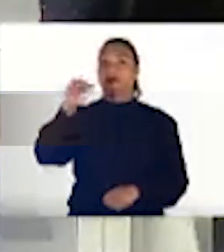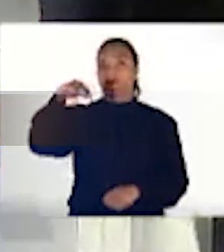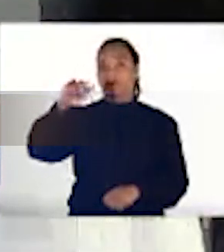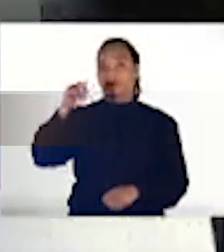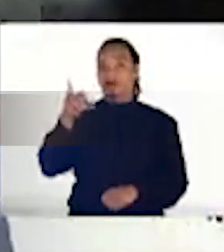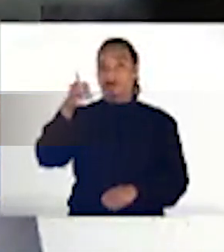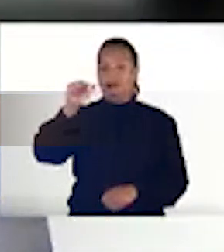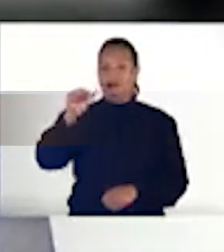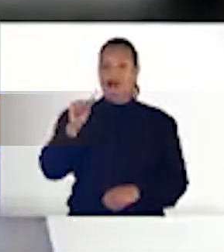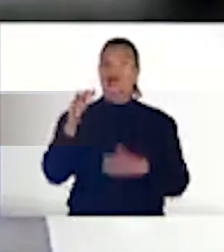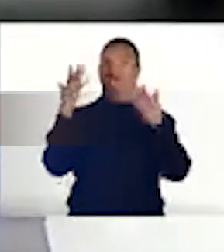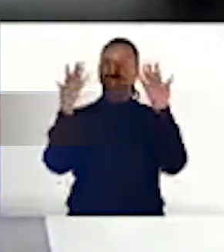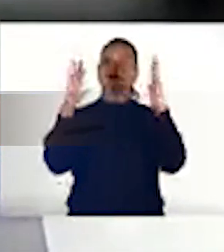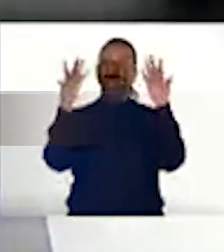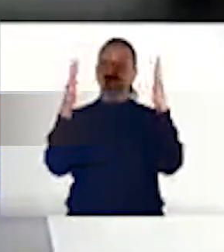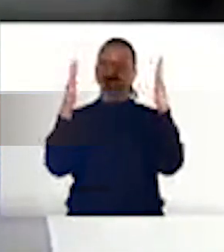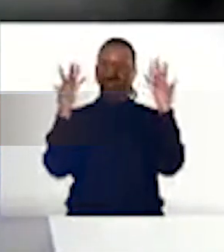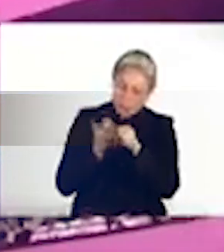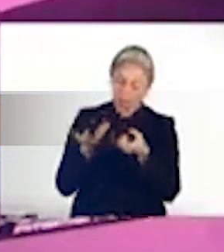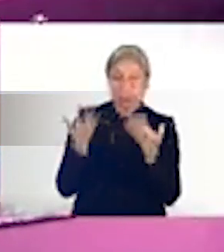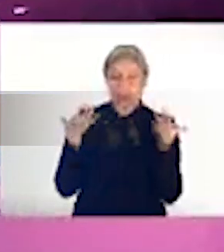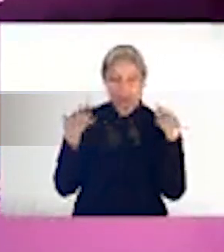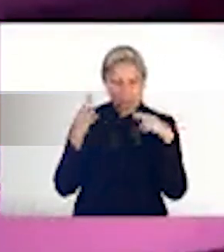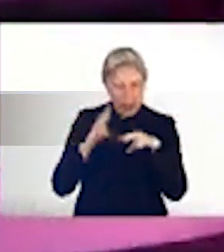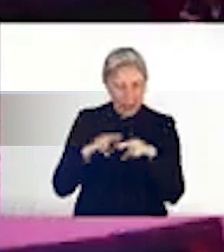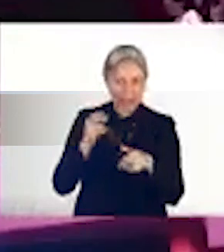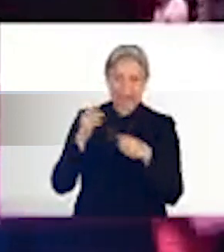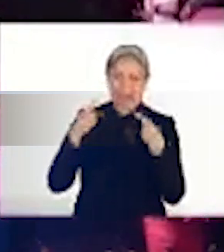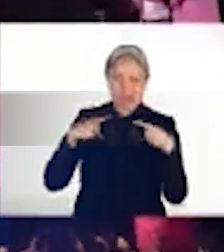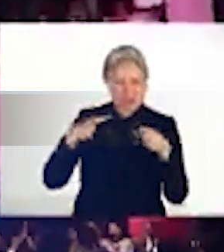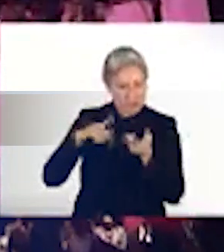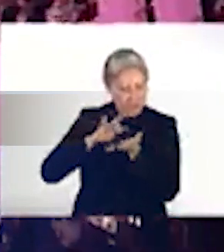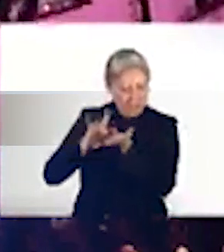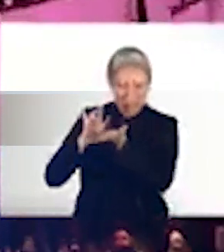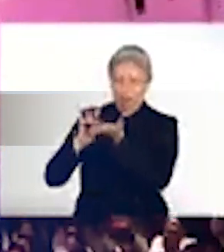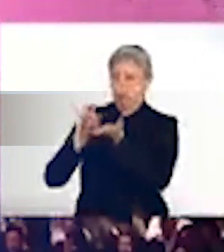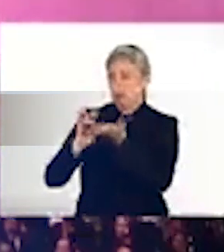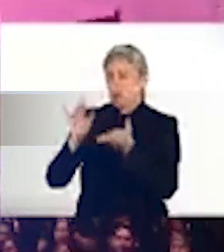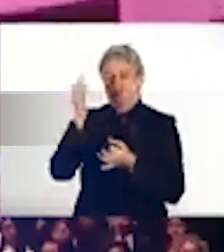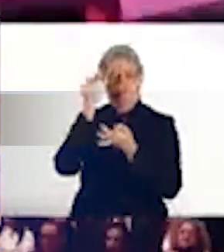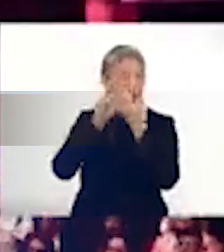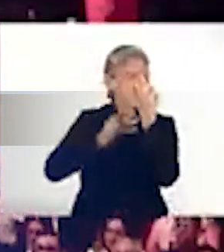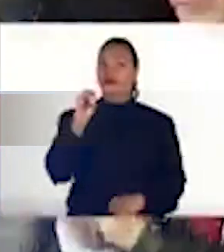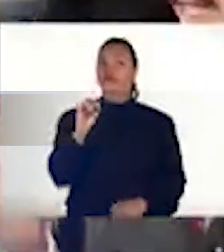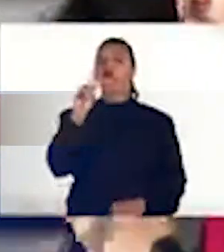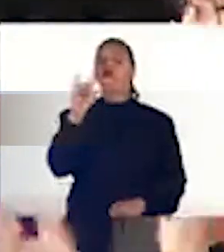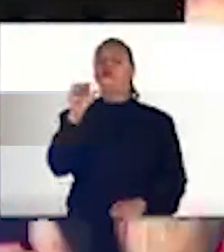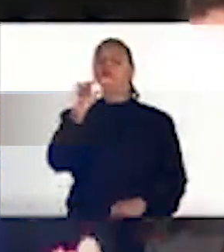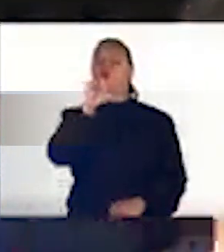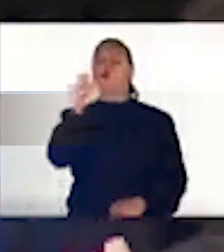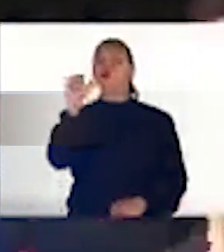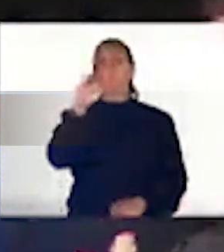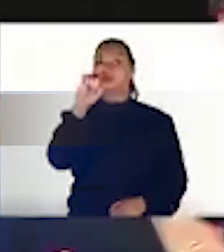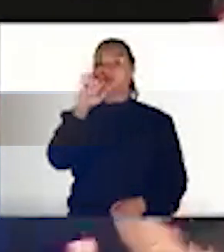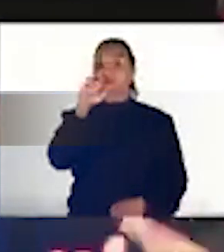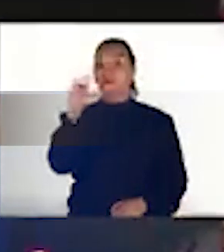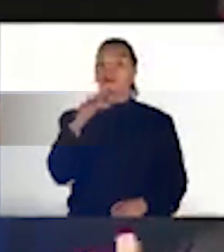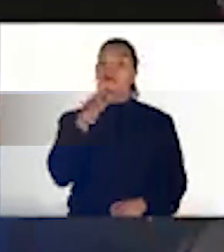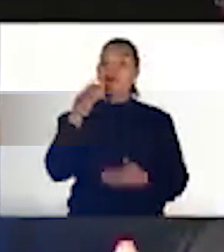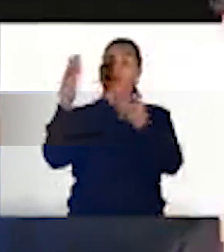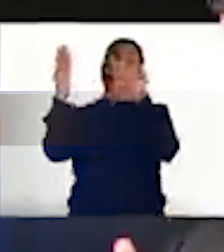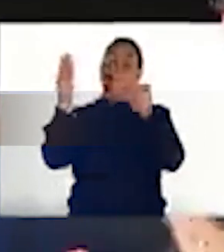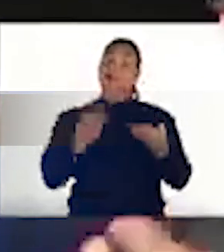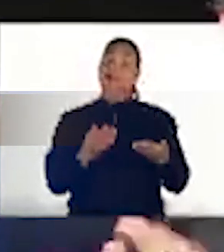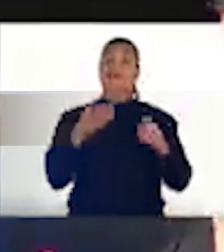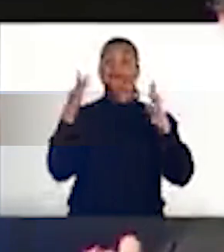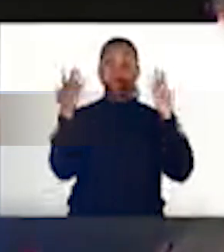rector Dámaso Anaya Alvarado no pudo tener mejor escenario que el Centro Cultural Tamaulipas y al que asistieron, además del gobernador